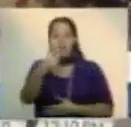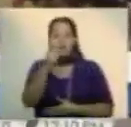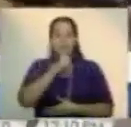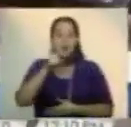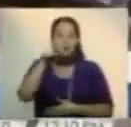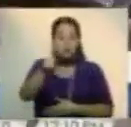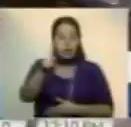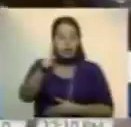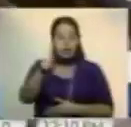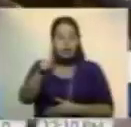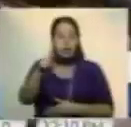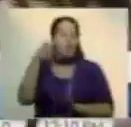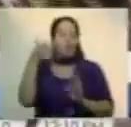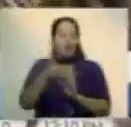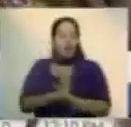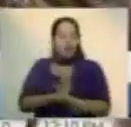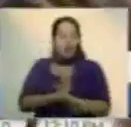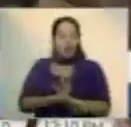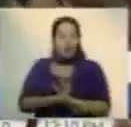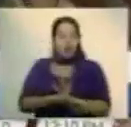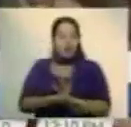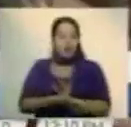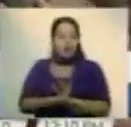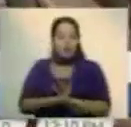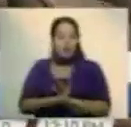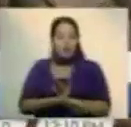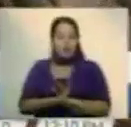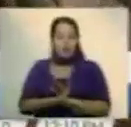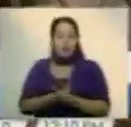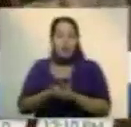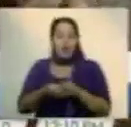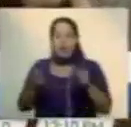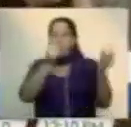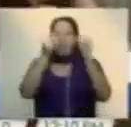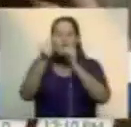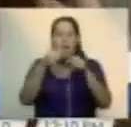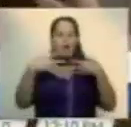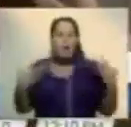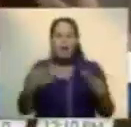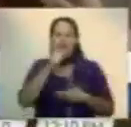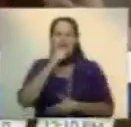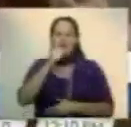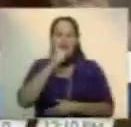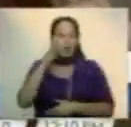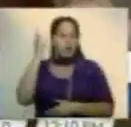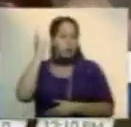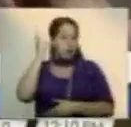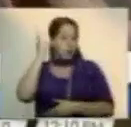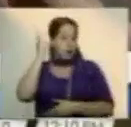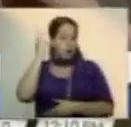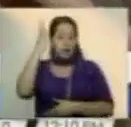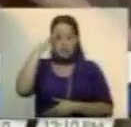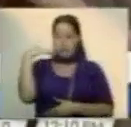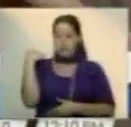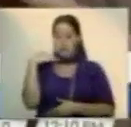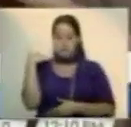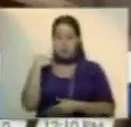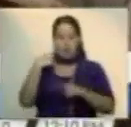preguntando por el consenso. Y yo le estoy diciendo, bueno, María Corina y el